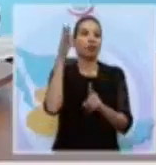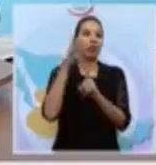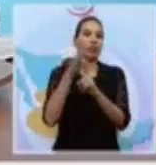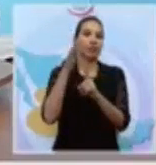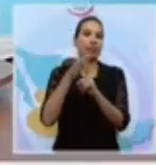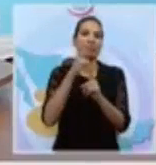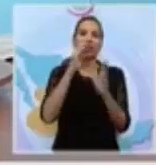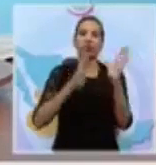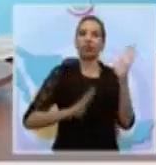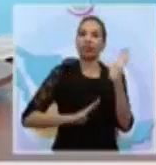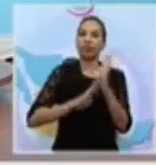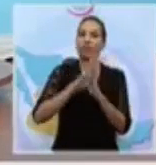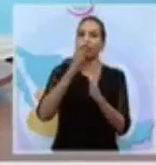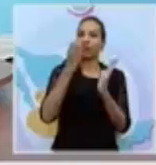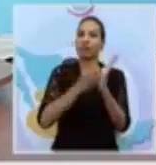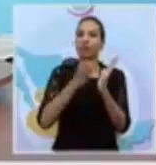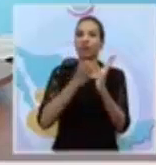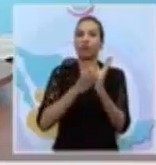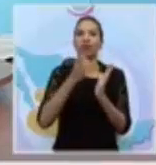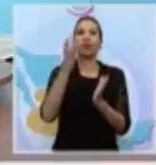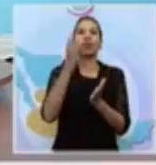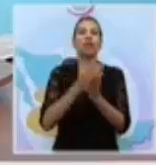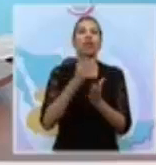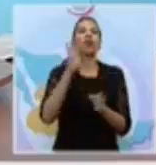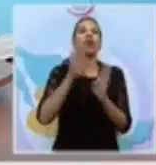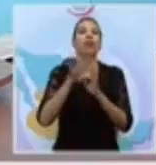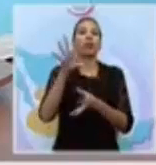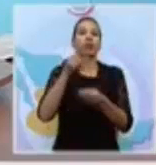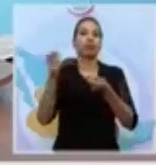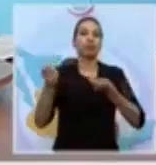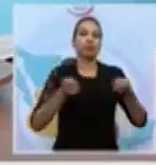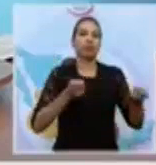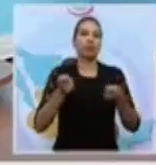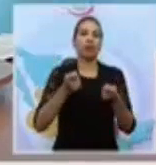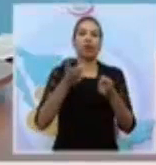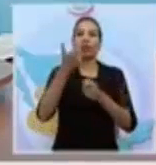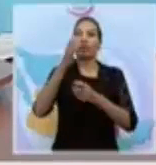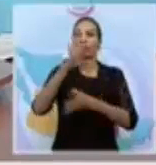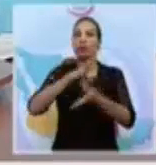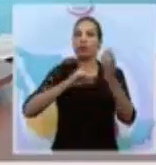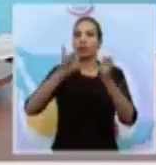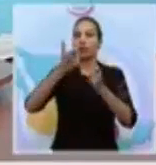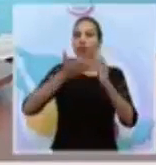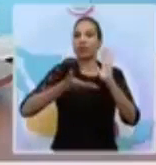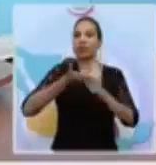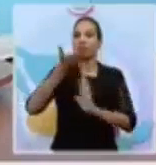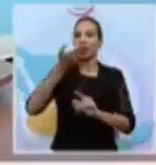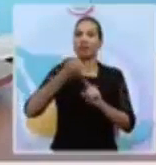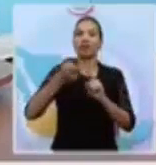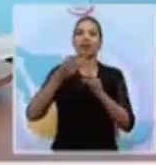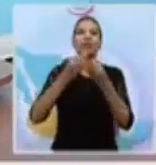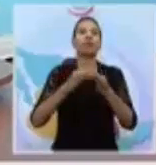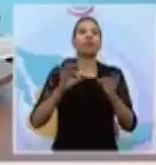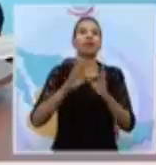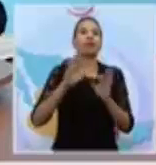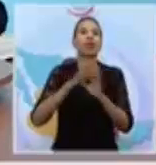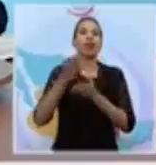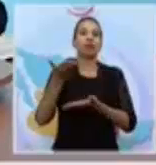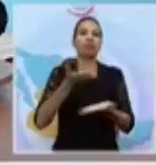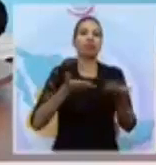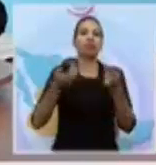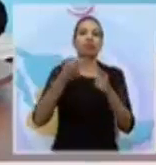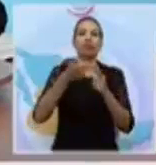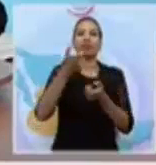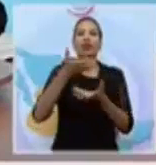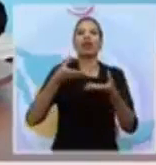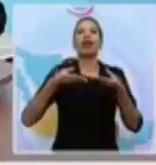de crecimiento económico y no solo el del control de la inflación. El proceso de interacción entre los ingresos